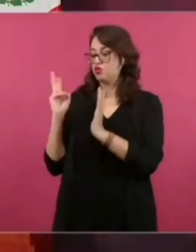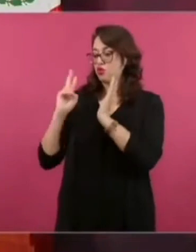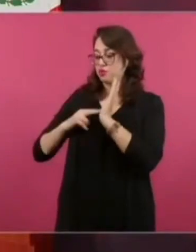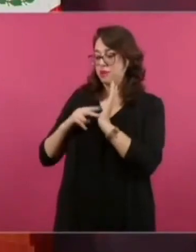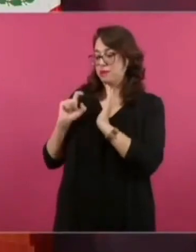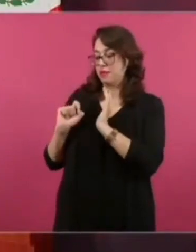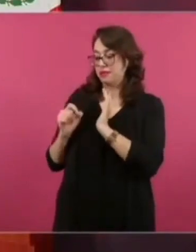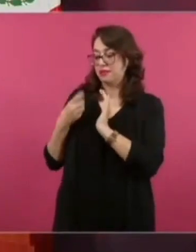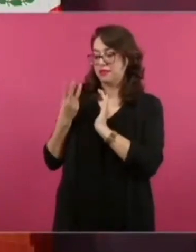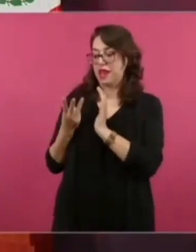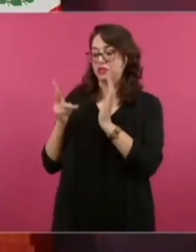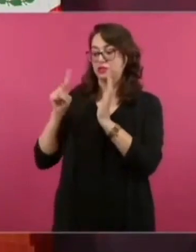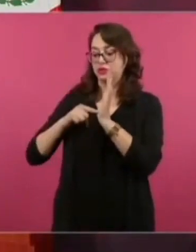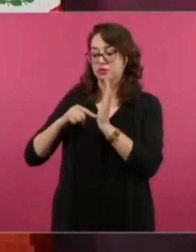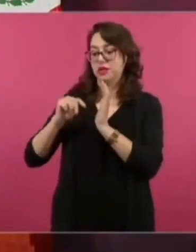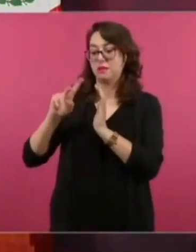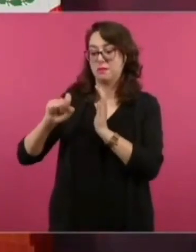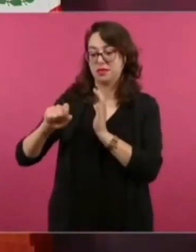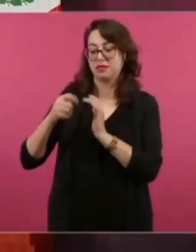aún más la brecha